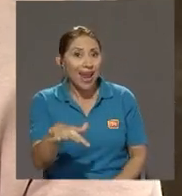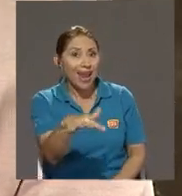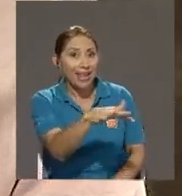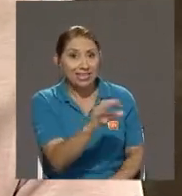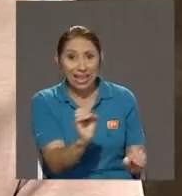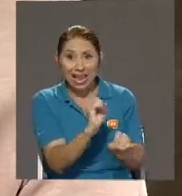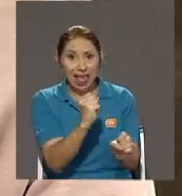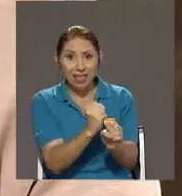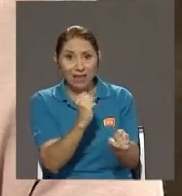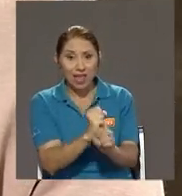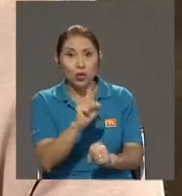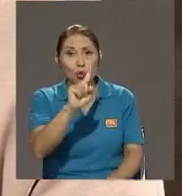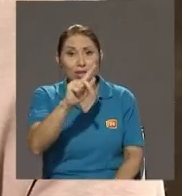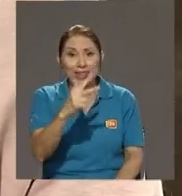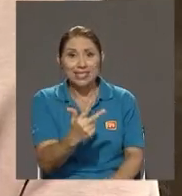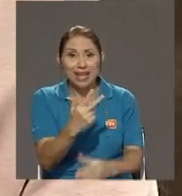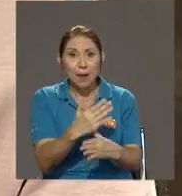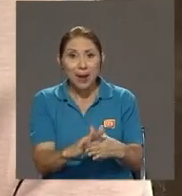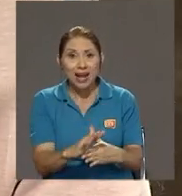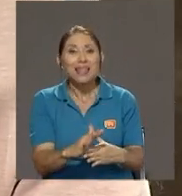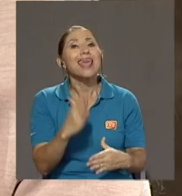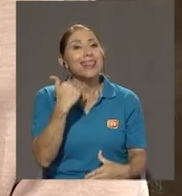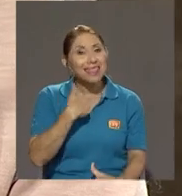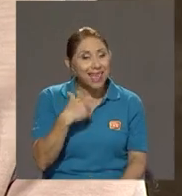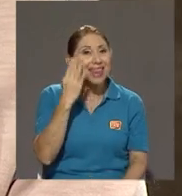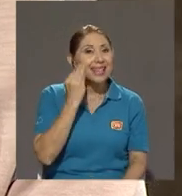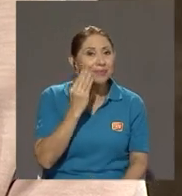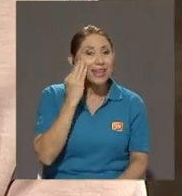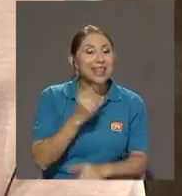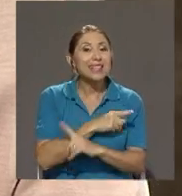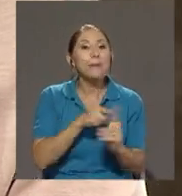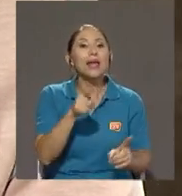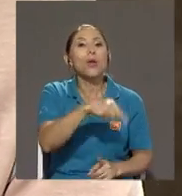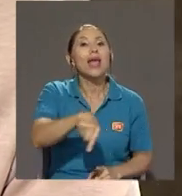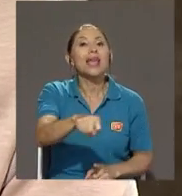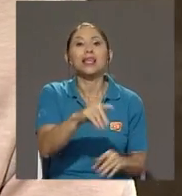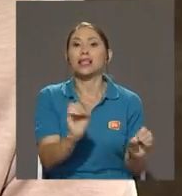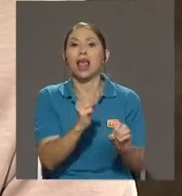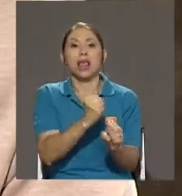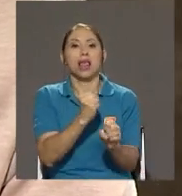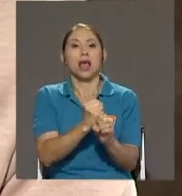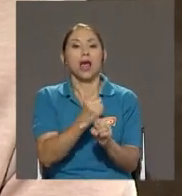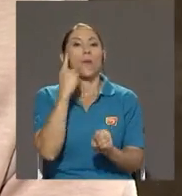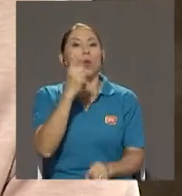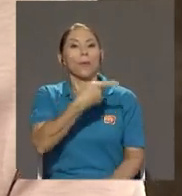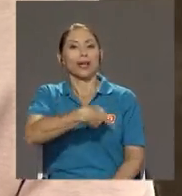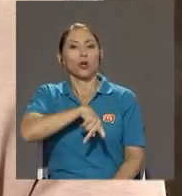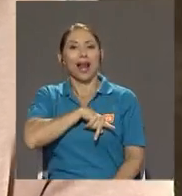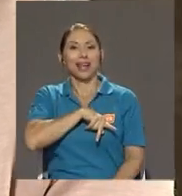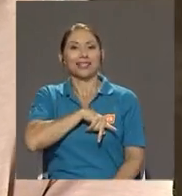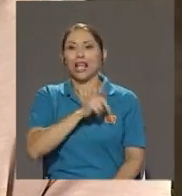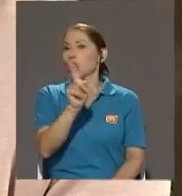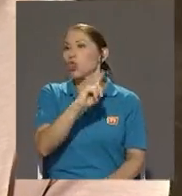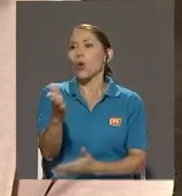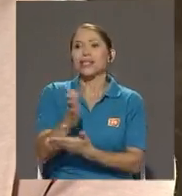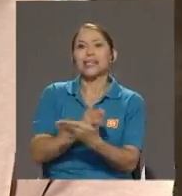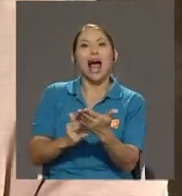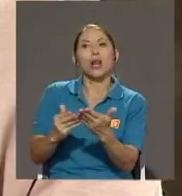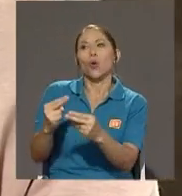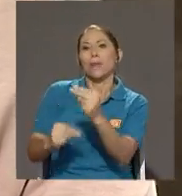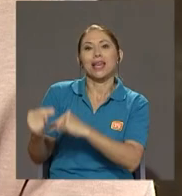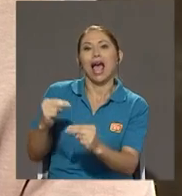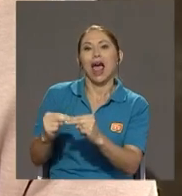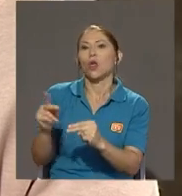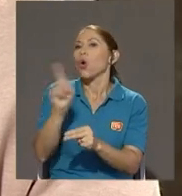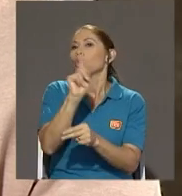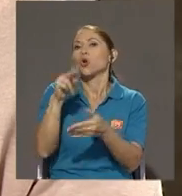desempleadas tienen experiencia, pero dicen que están desempleadas por razones personales. No es por una razón de mercado, no es porque las despidieron,